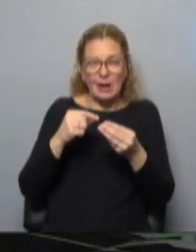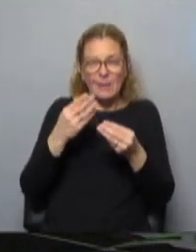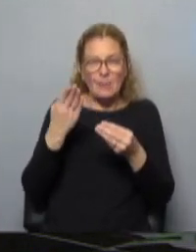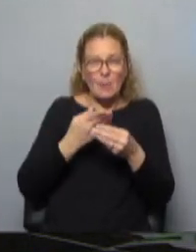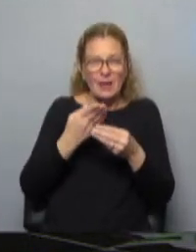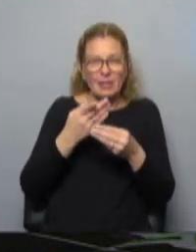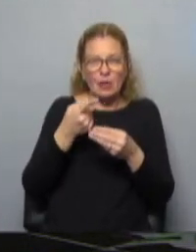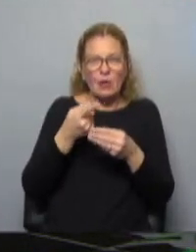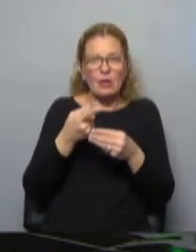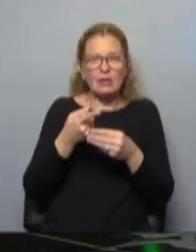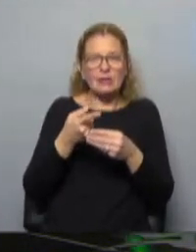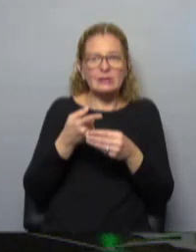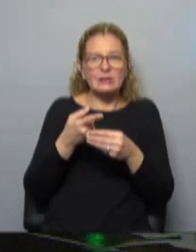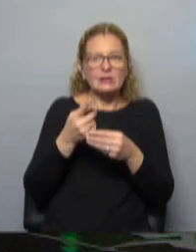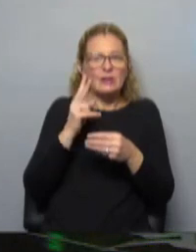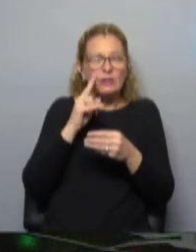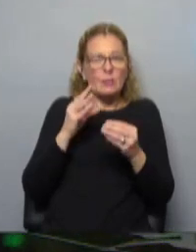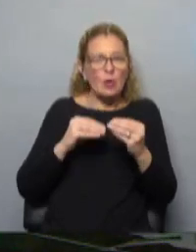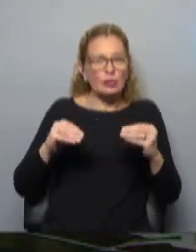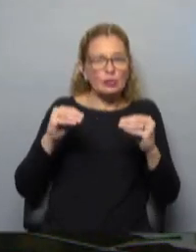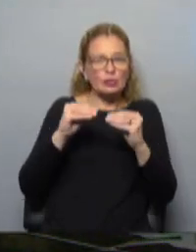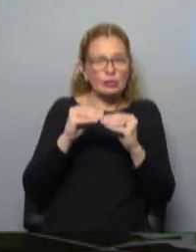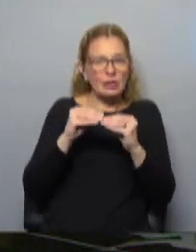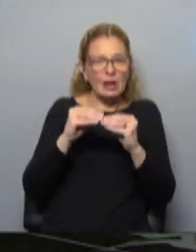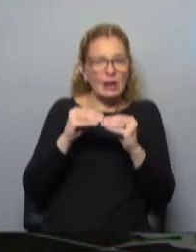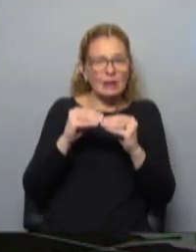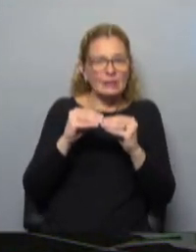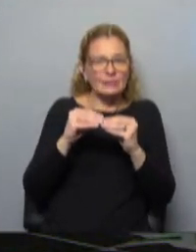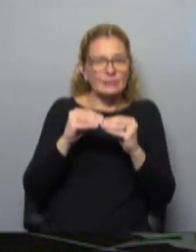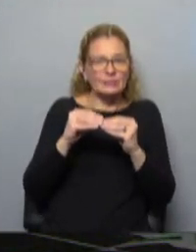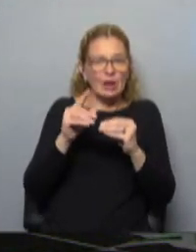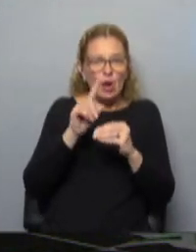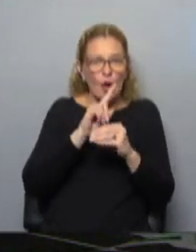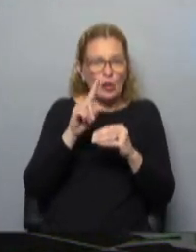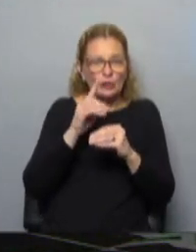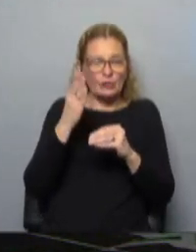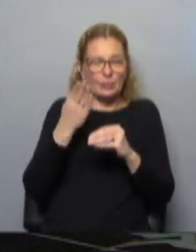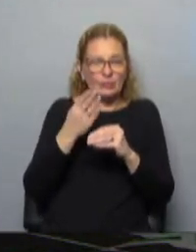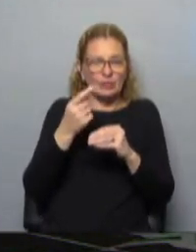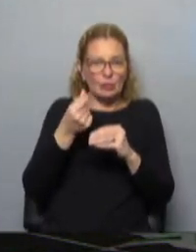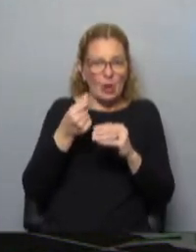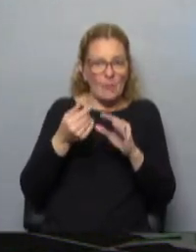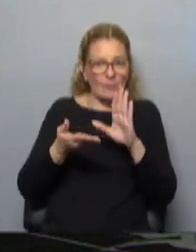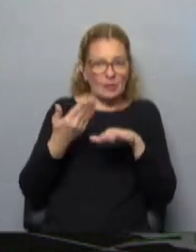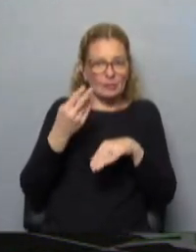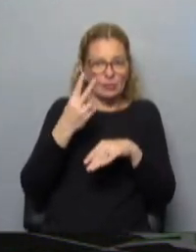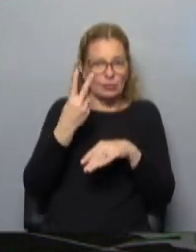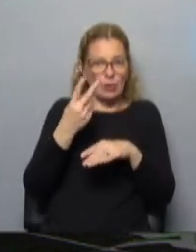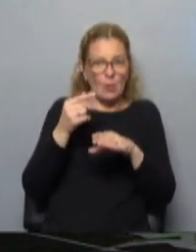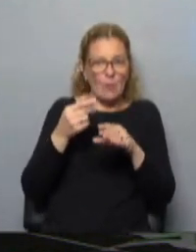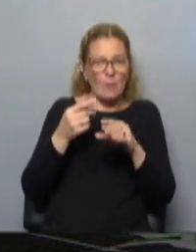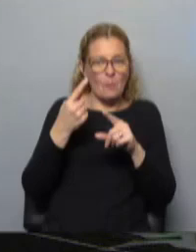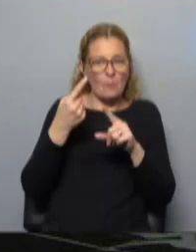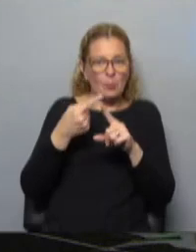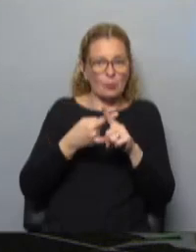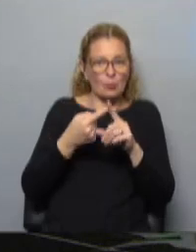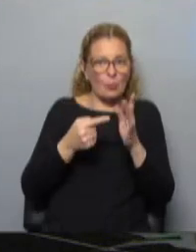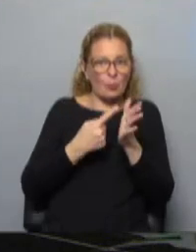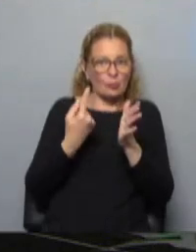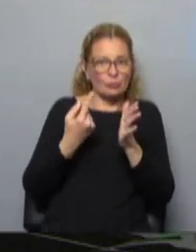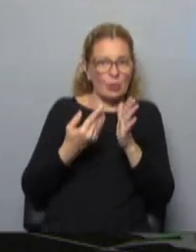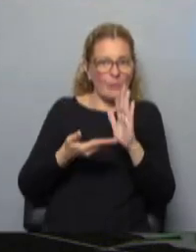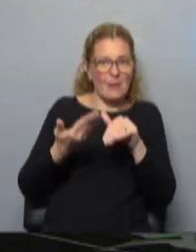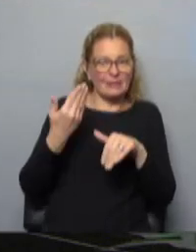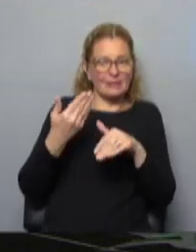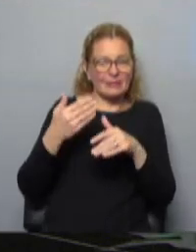y tenemos que si ven el total de los productos asciende al 11% el aumento de los precios dos puntos porcentuales por encima de los nivel